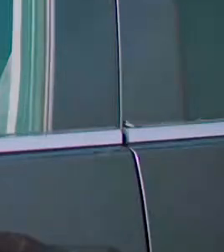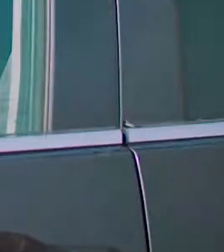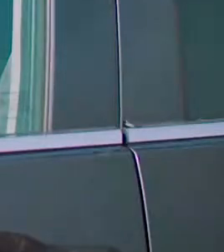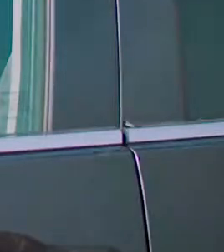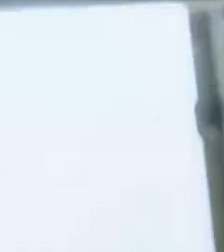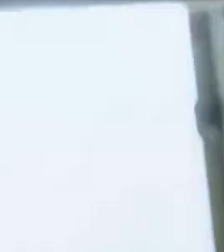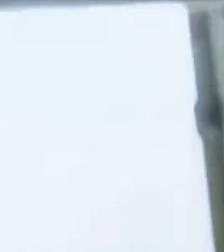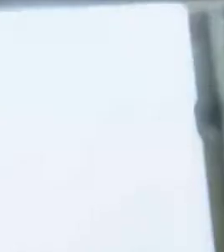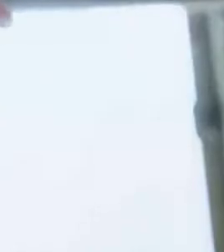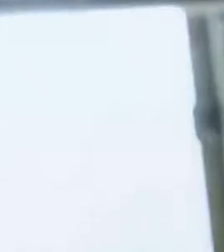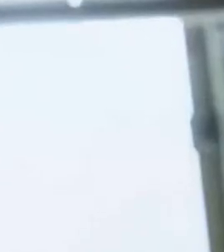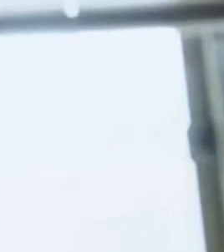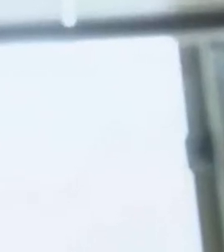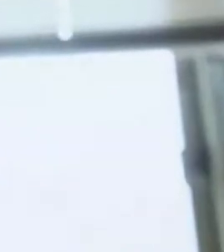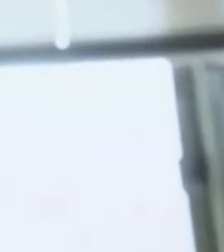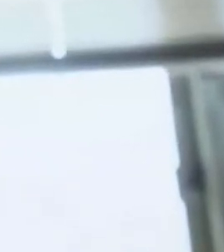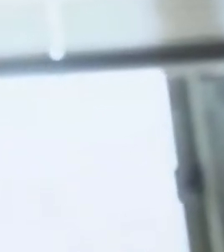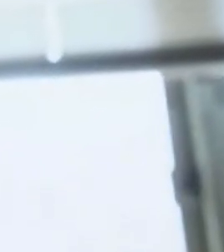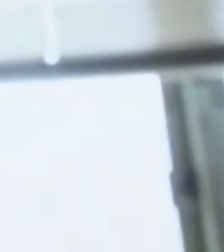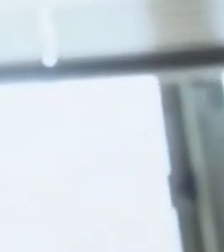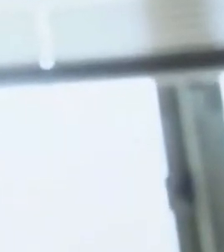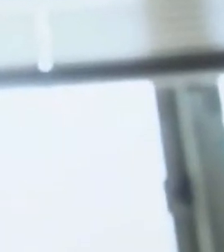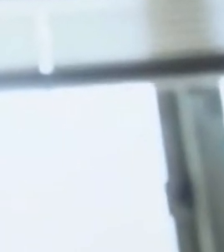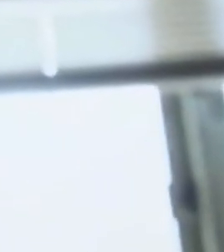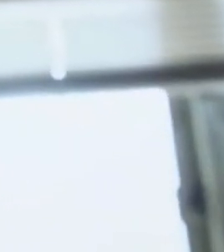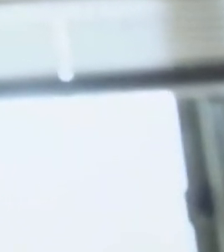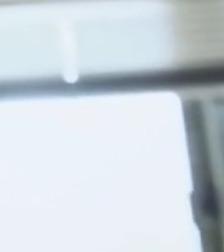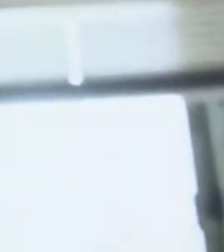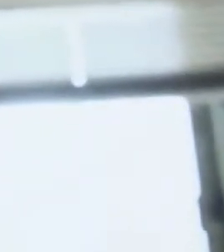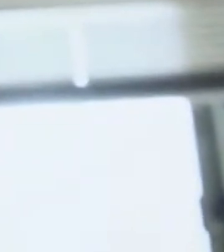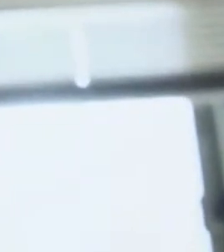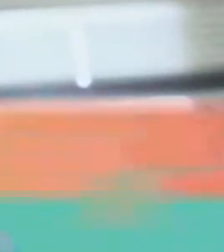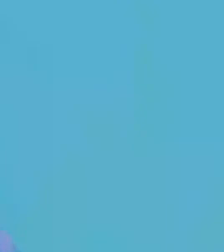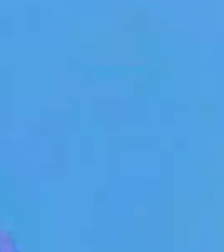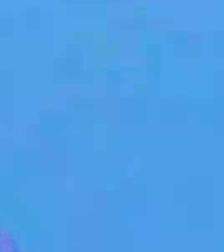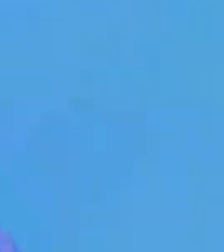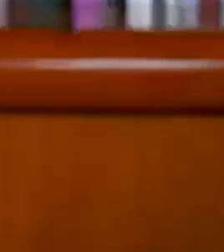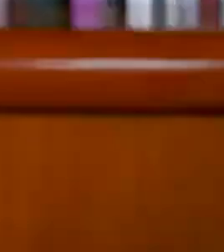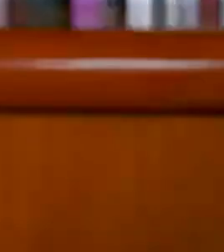gran medida el número de contagios fuera de casa.